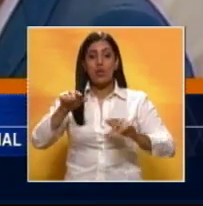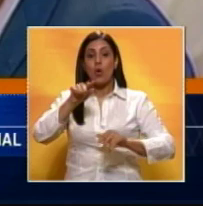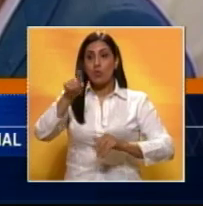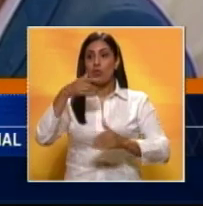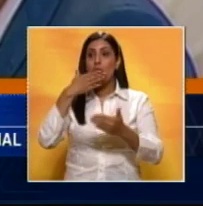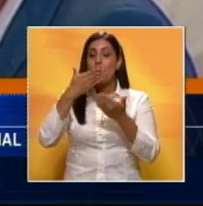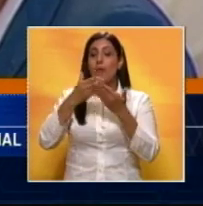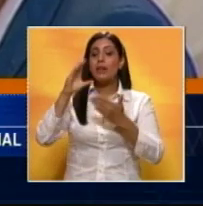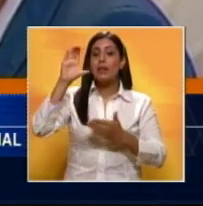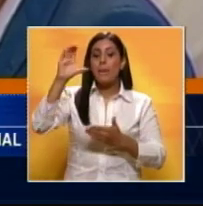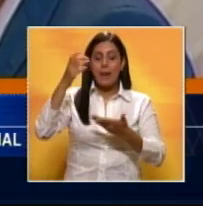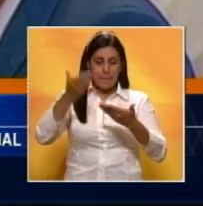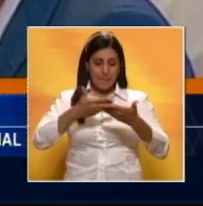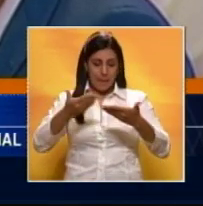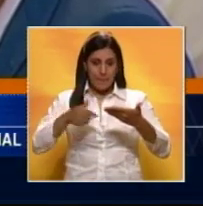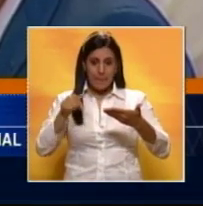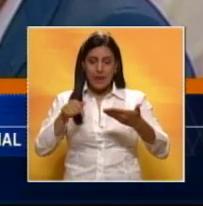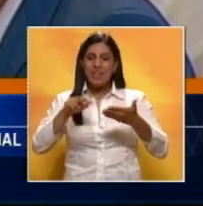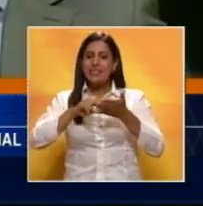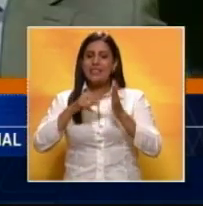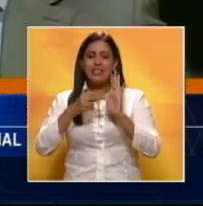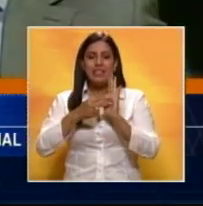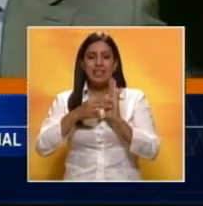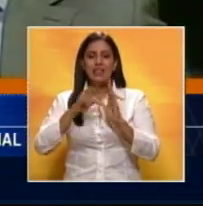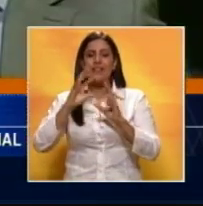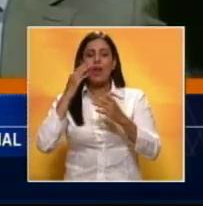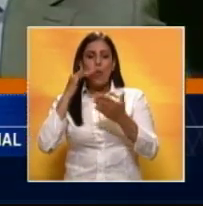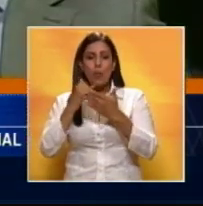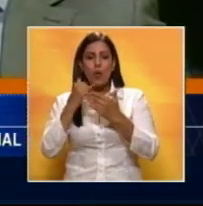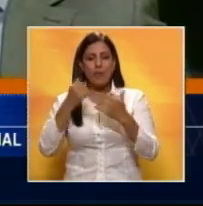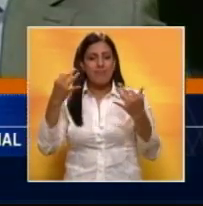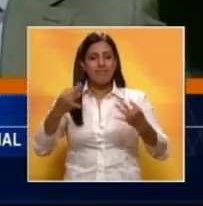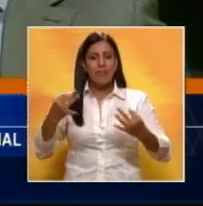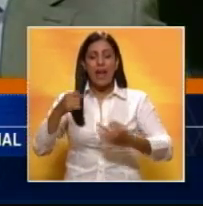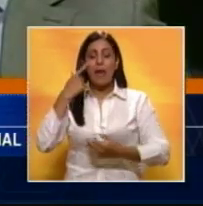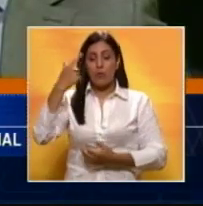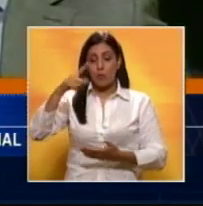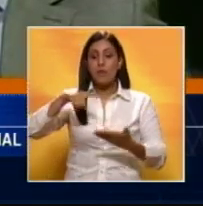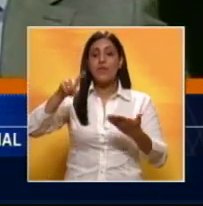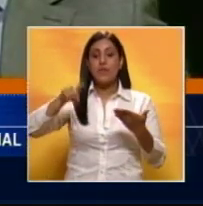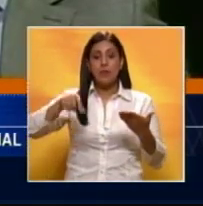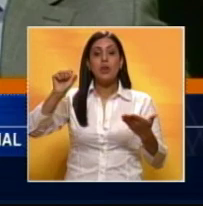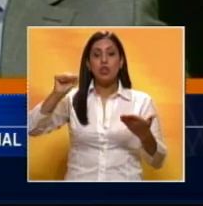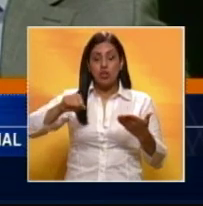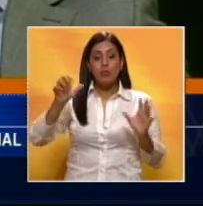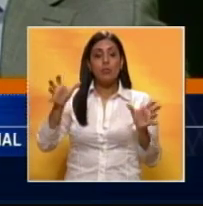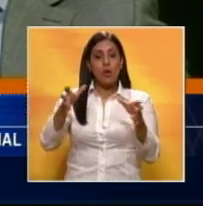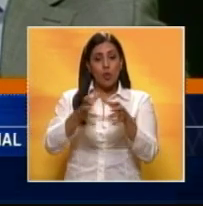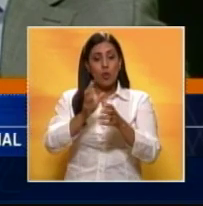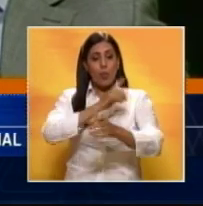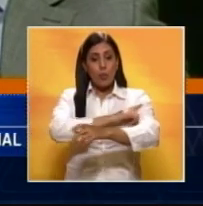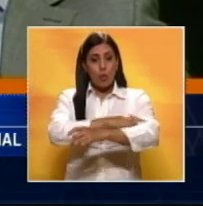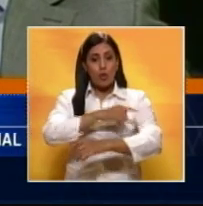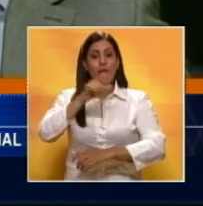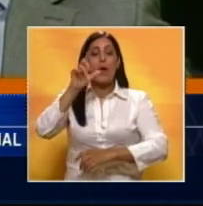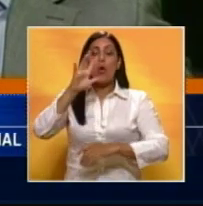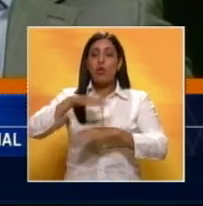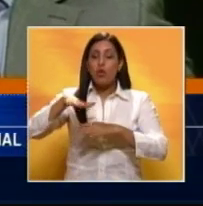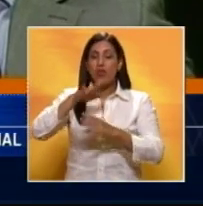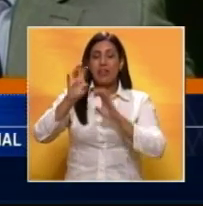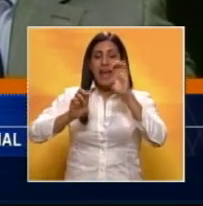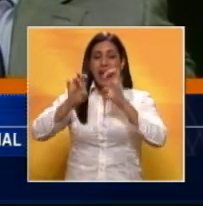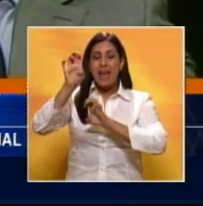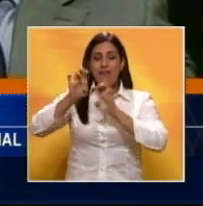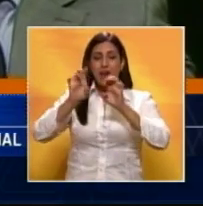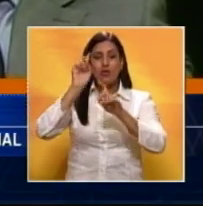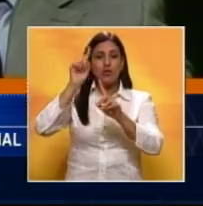usted presentó al país documentos que se constituyen en prueba fehaciente de que ella sí firmó las actas de reunión del Poder Ciudadano, donde se